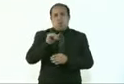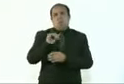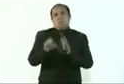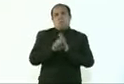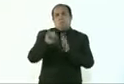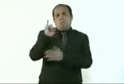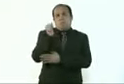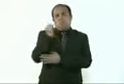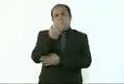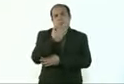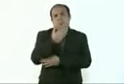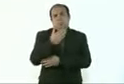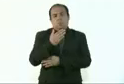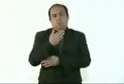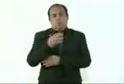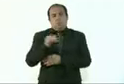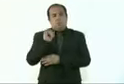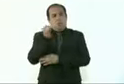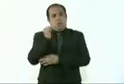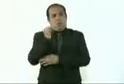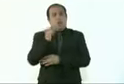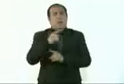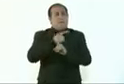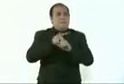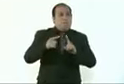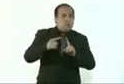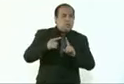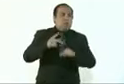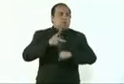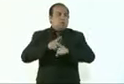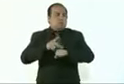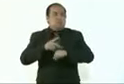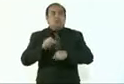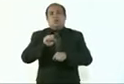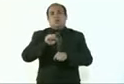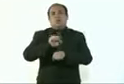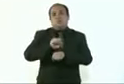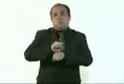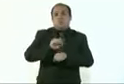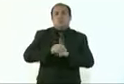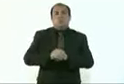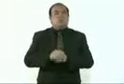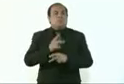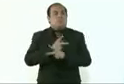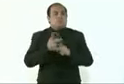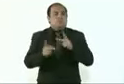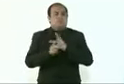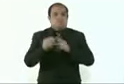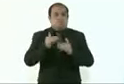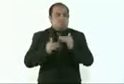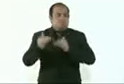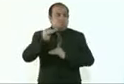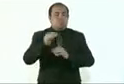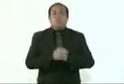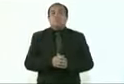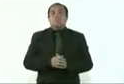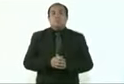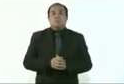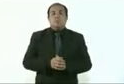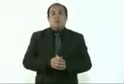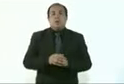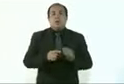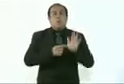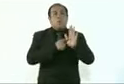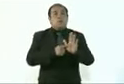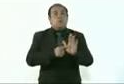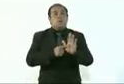o sea, educación básica, media superior, superior, educación especial, y es llevar su identificación